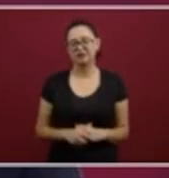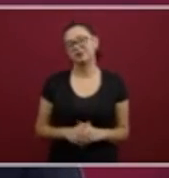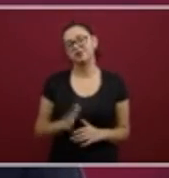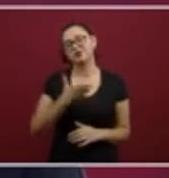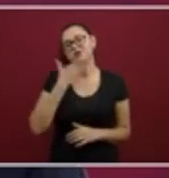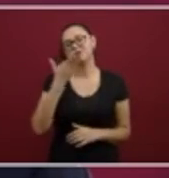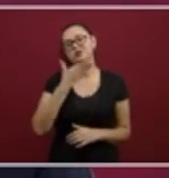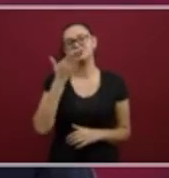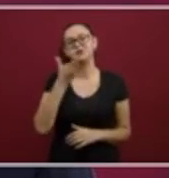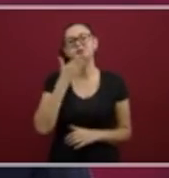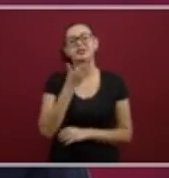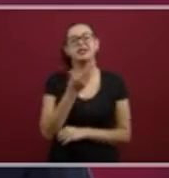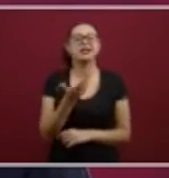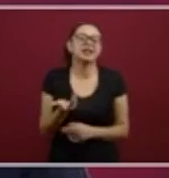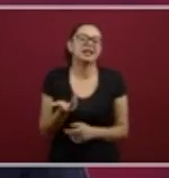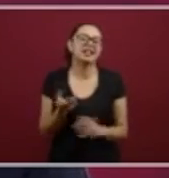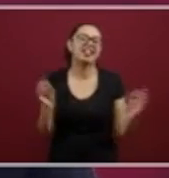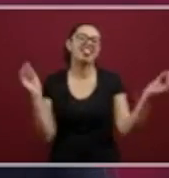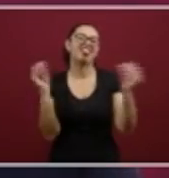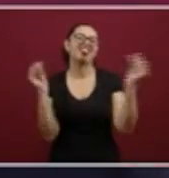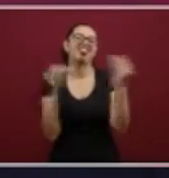Coloquialmente, grilla.